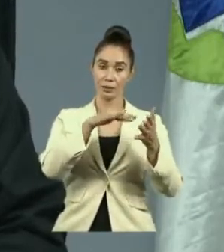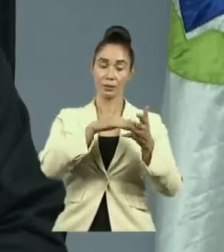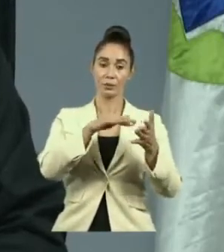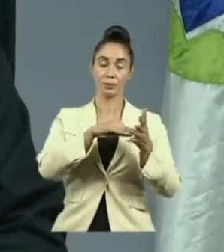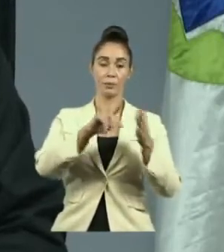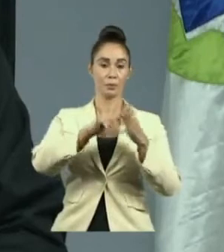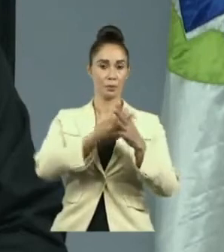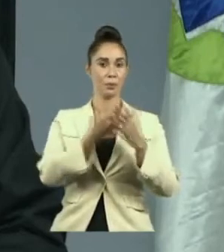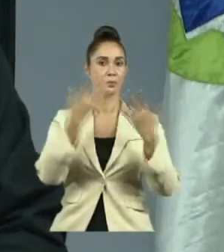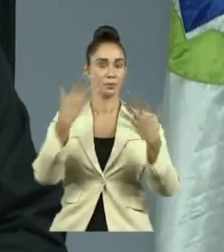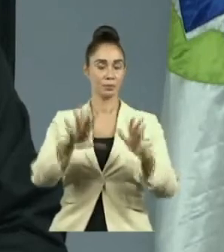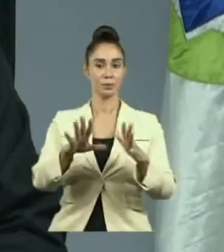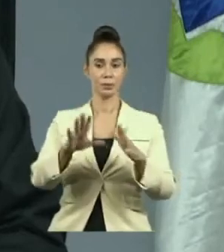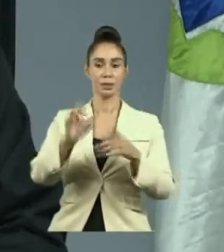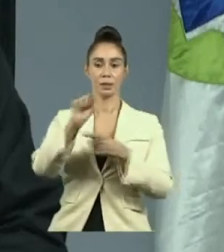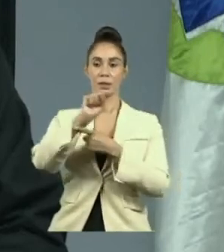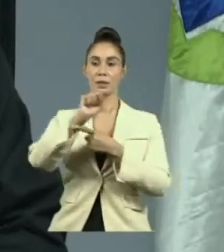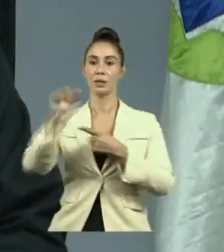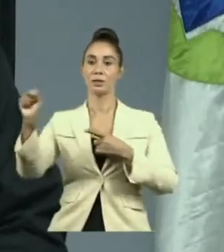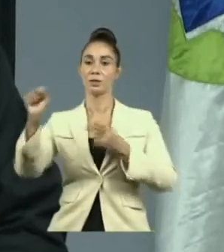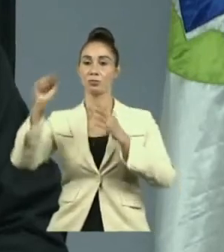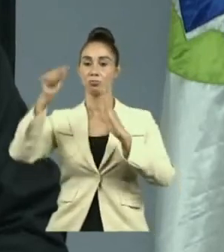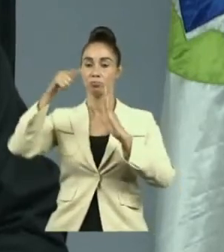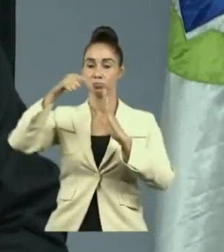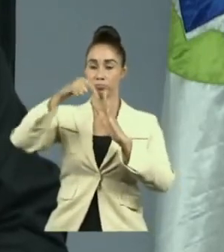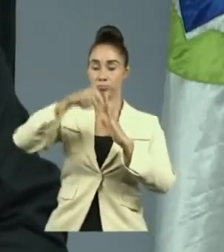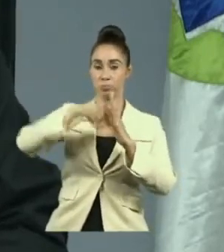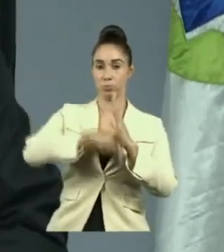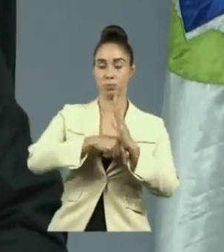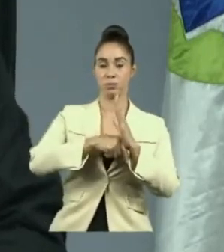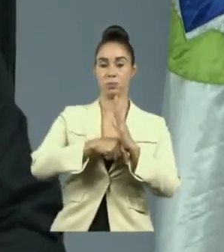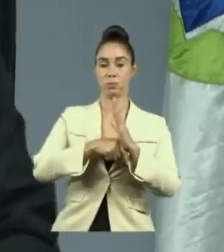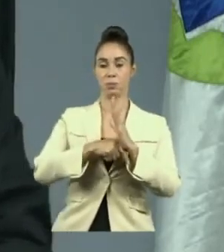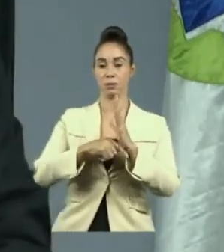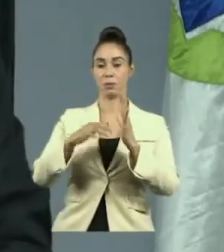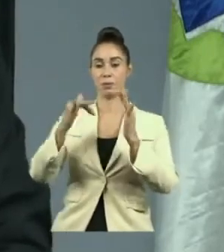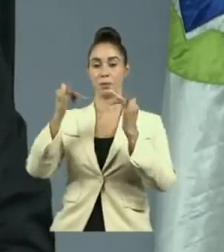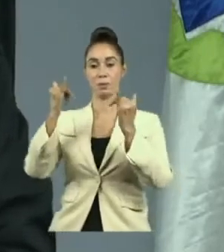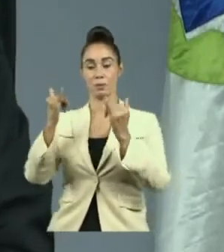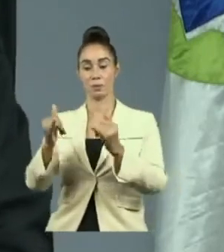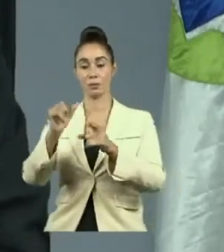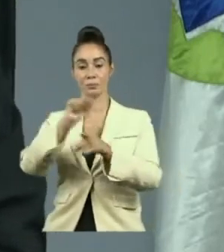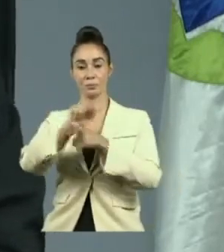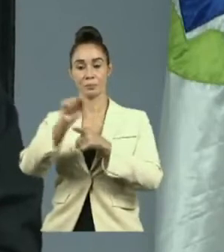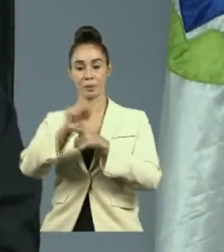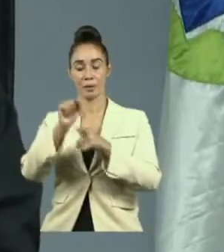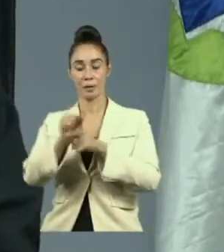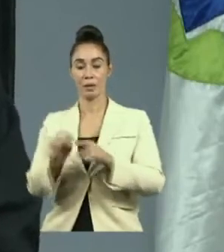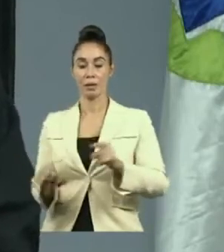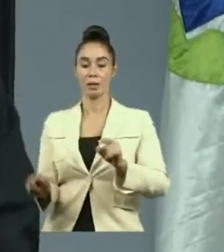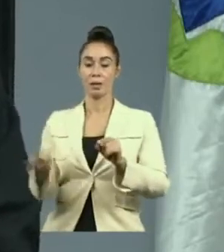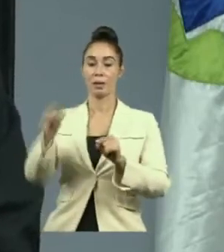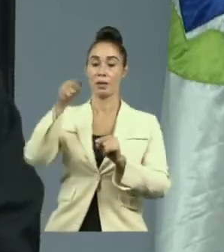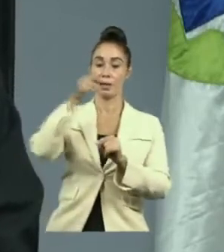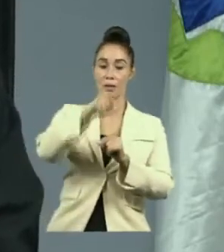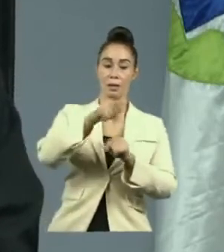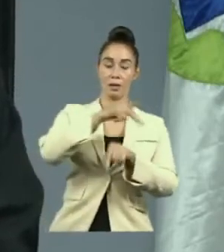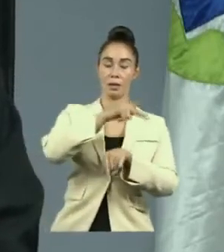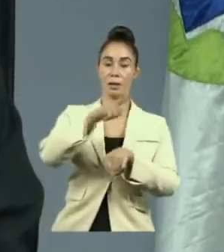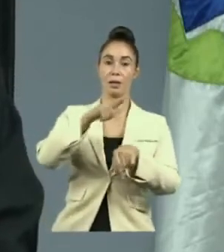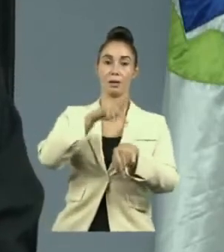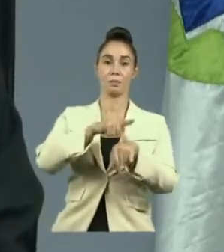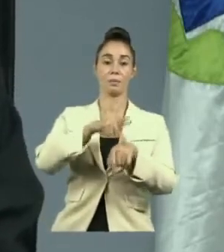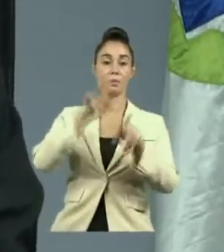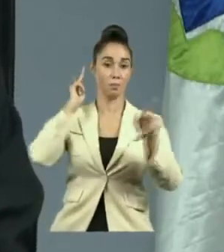sur o el sur profundo y hoy está ejecutándose en la provincia de